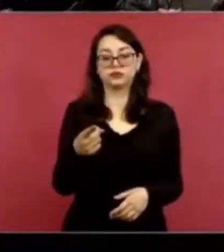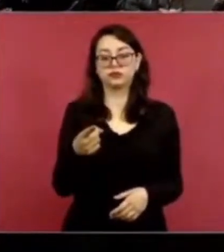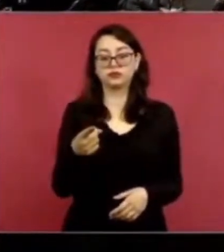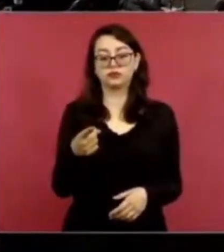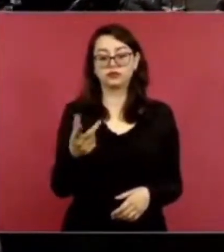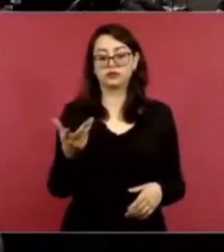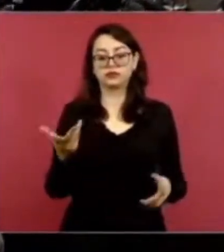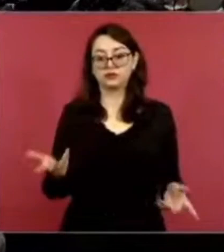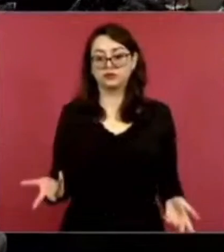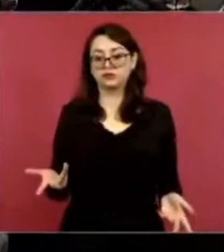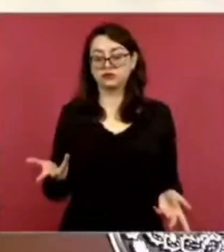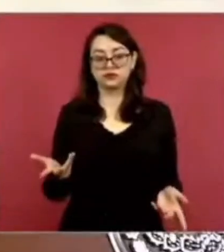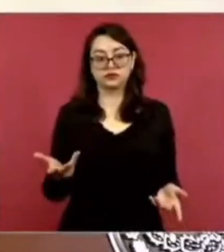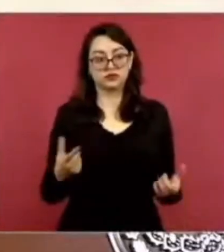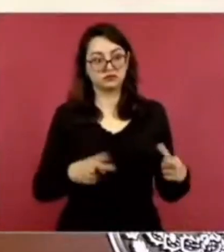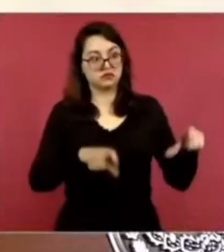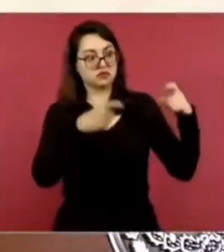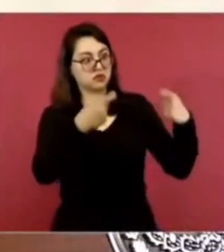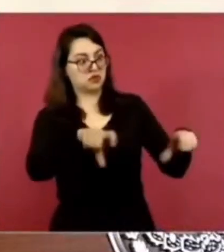a los de arriba,